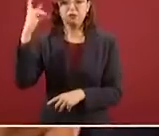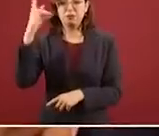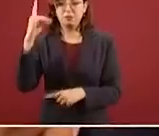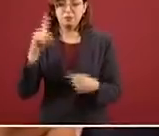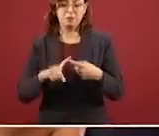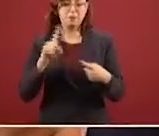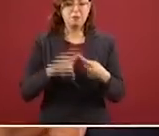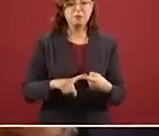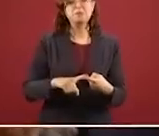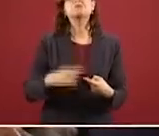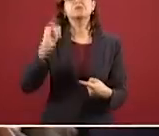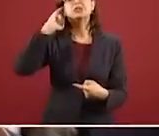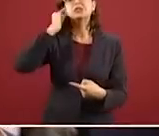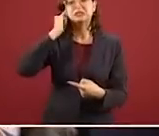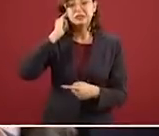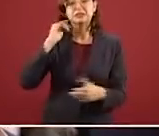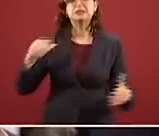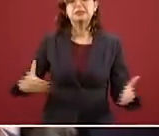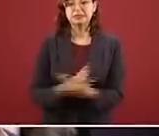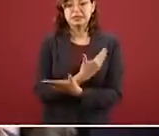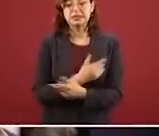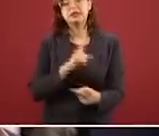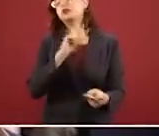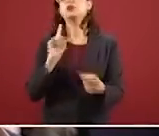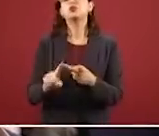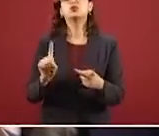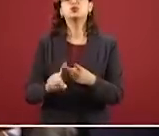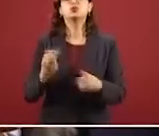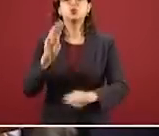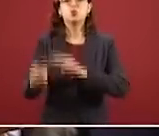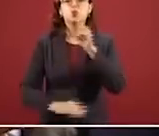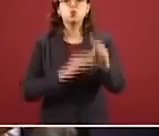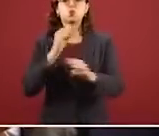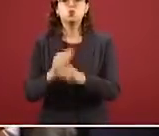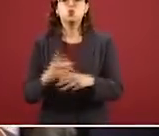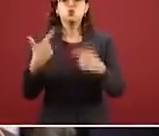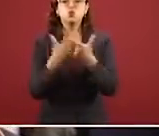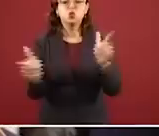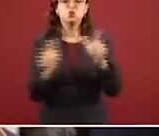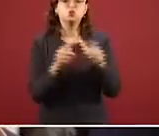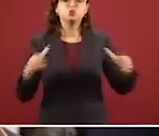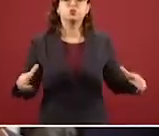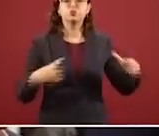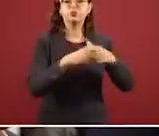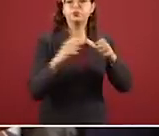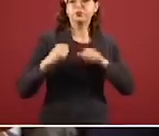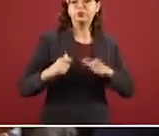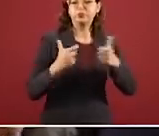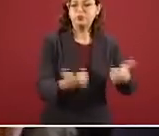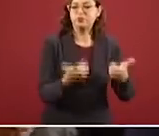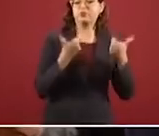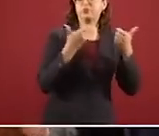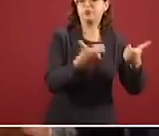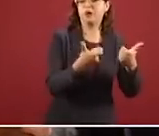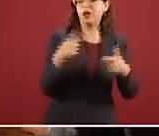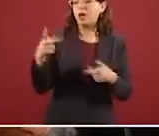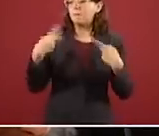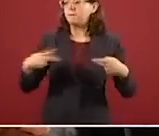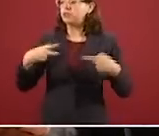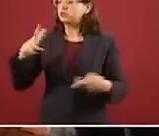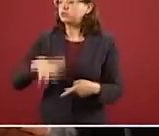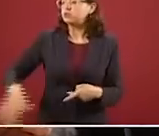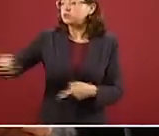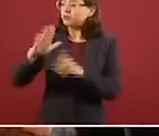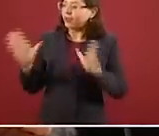origen indígena y el segundo que existen en el mundo grupos que ostentan poder económico que no aceptan que se saque al pueblo de la